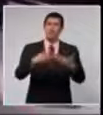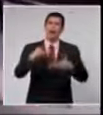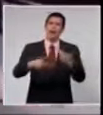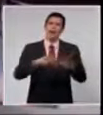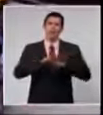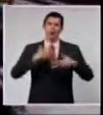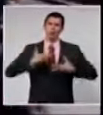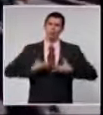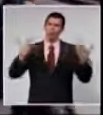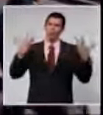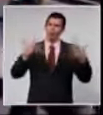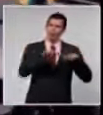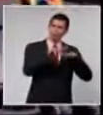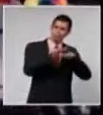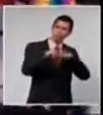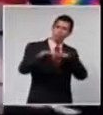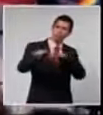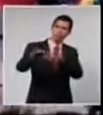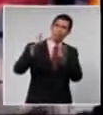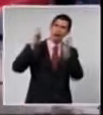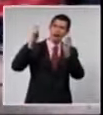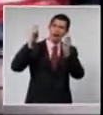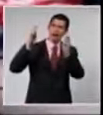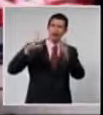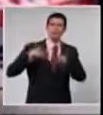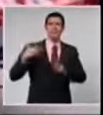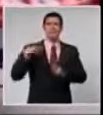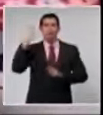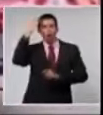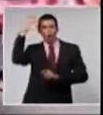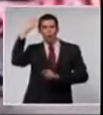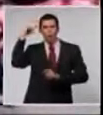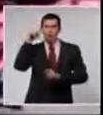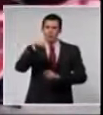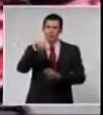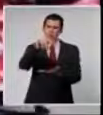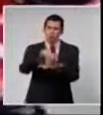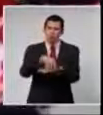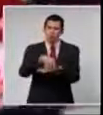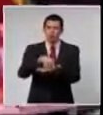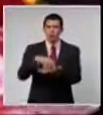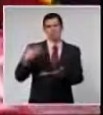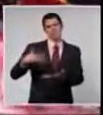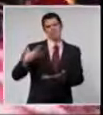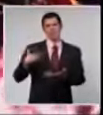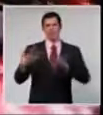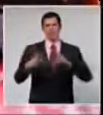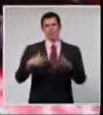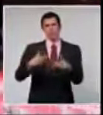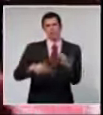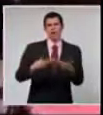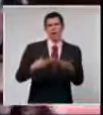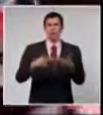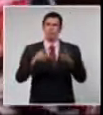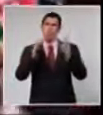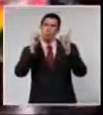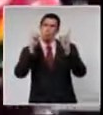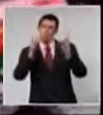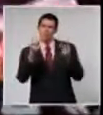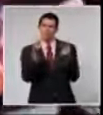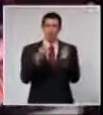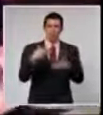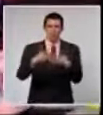concentración frente al Palacio de Gobierno para protestar por las políticas económicas neoliberales, el programa de reactivación